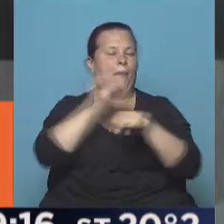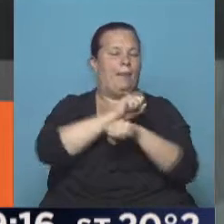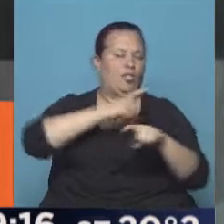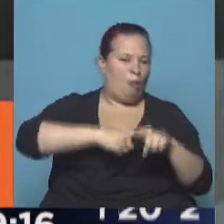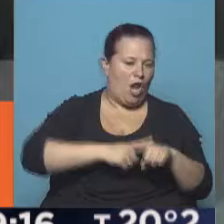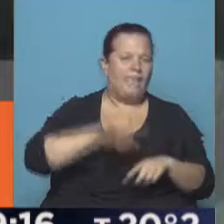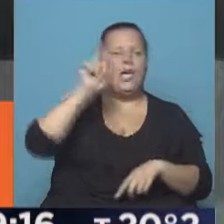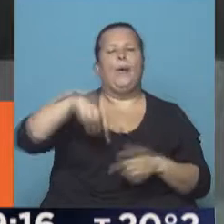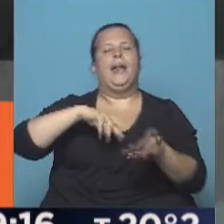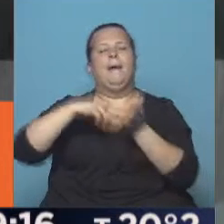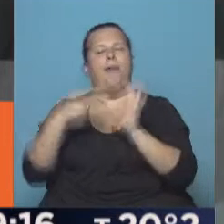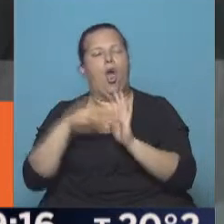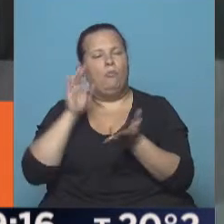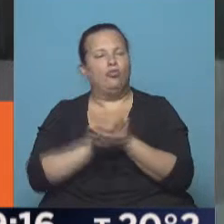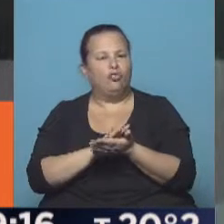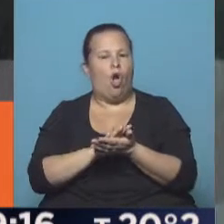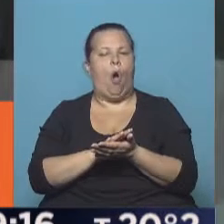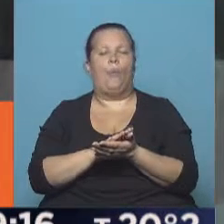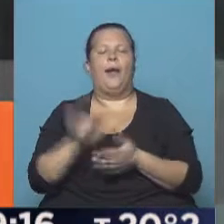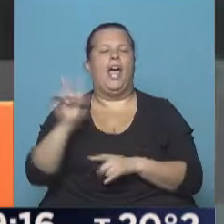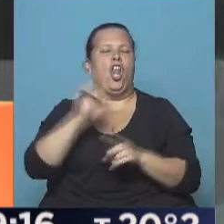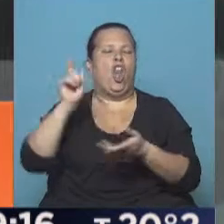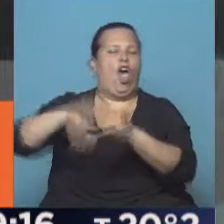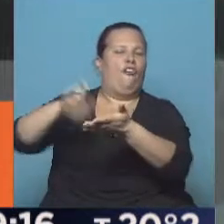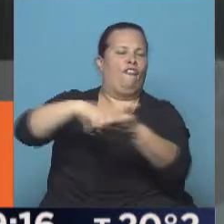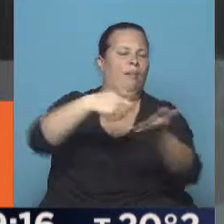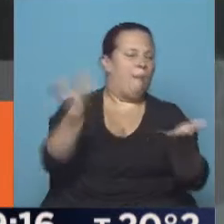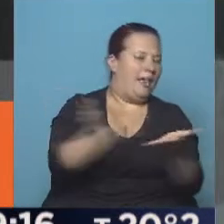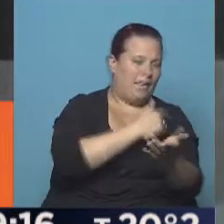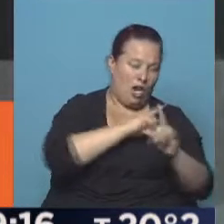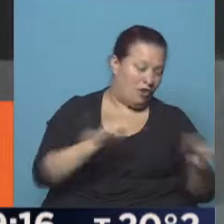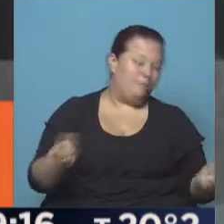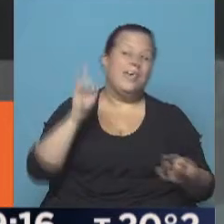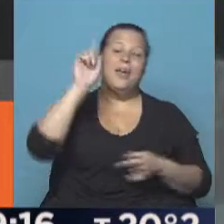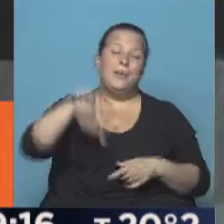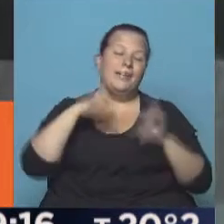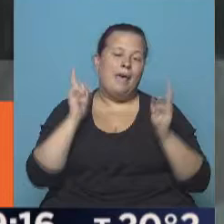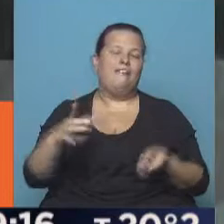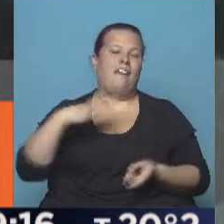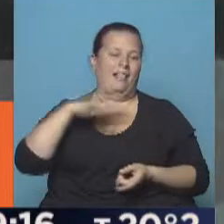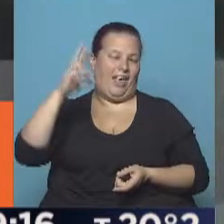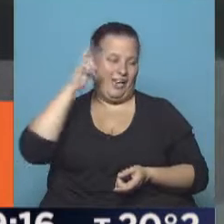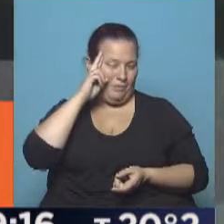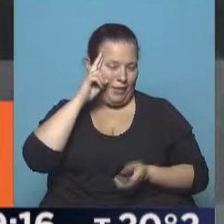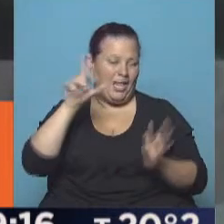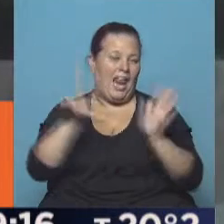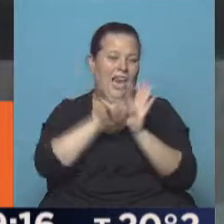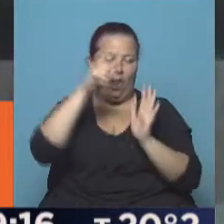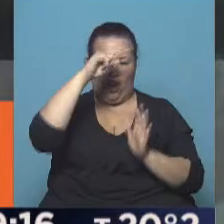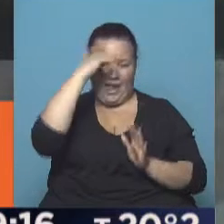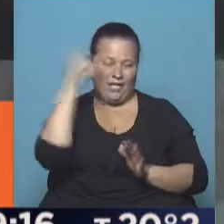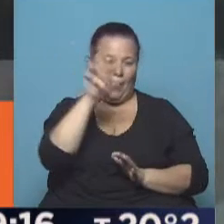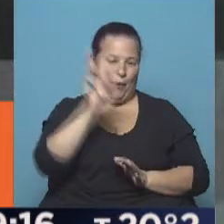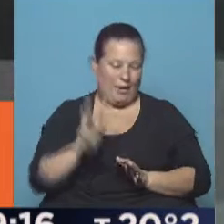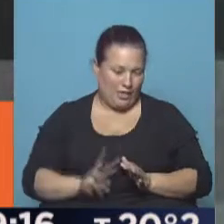surge la cuestión de el no querer el referéndum y surge la cuestión de no respetar la constitución venezolana